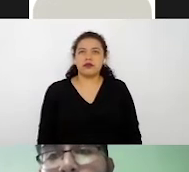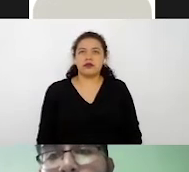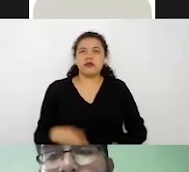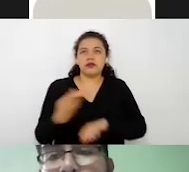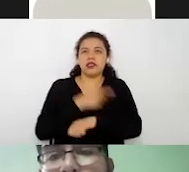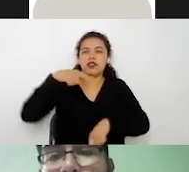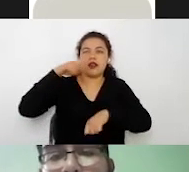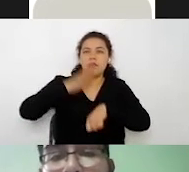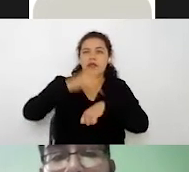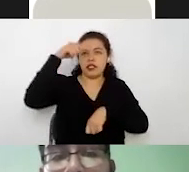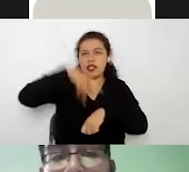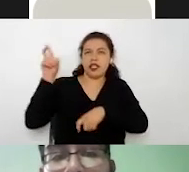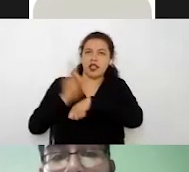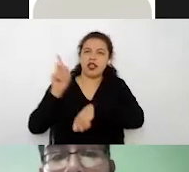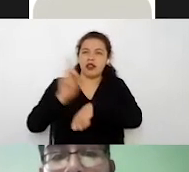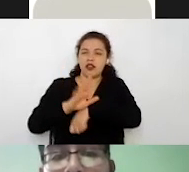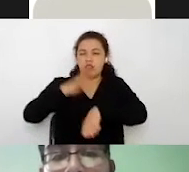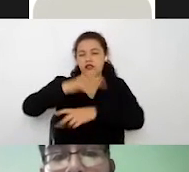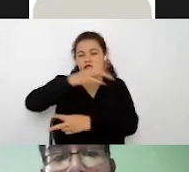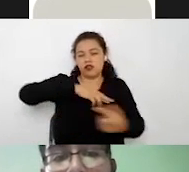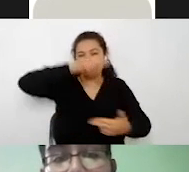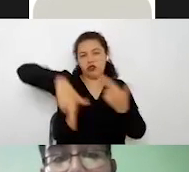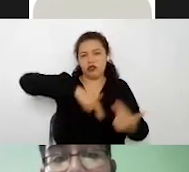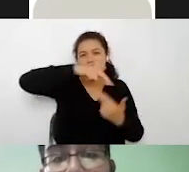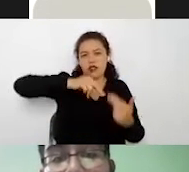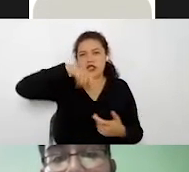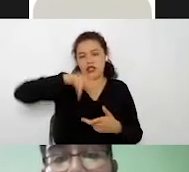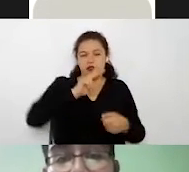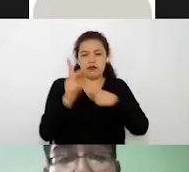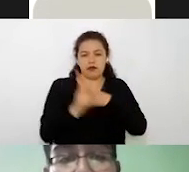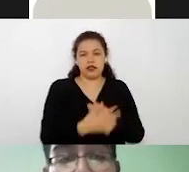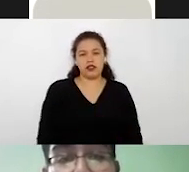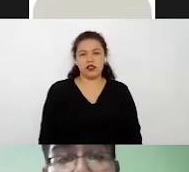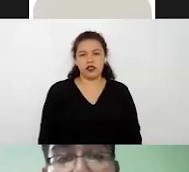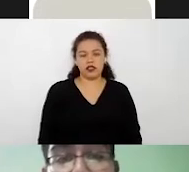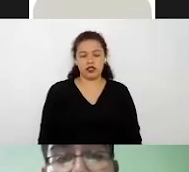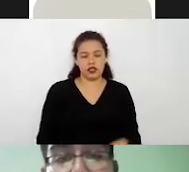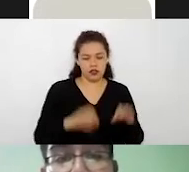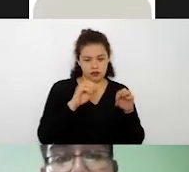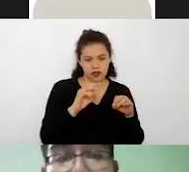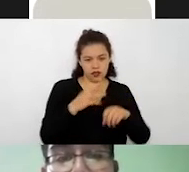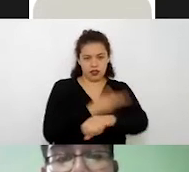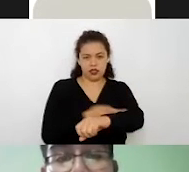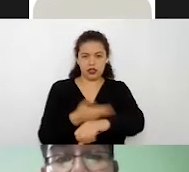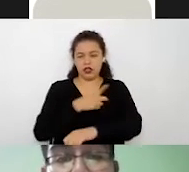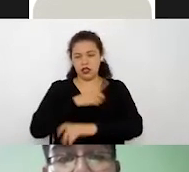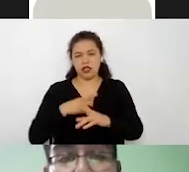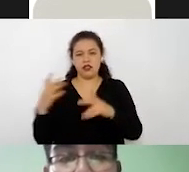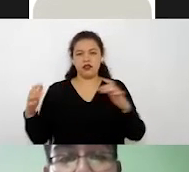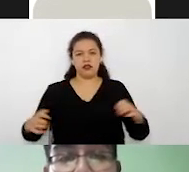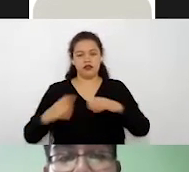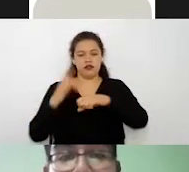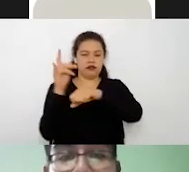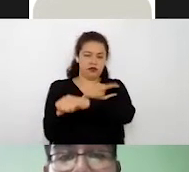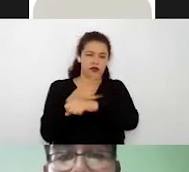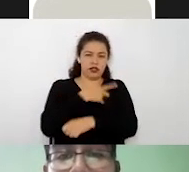cotidianamente en nuestra región del país. Dice, la oficina es arrendada. Tendríamos que realizar simulacro, identificar recomendaciones y